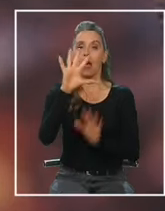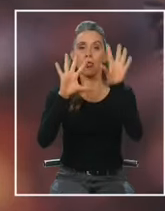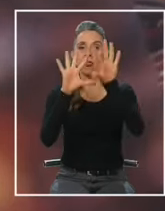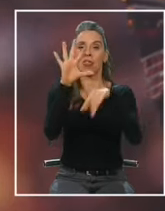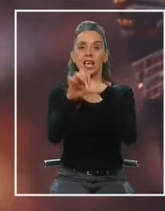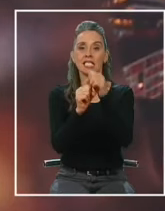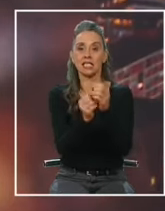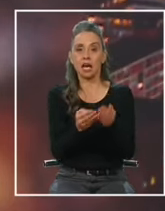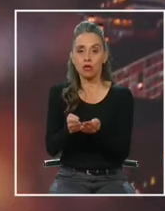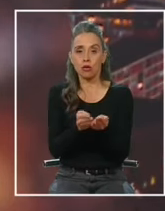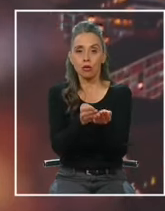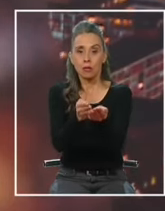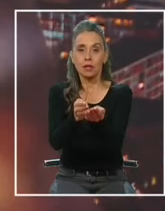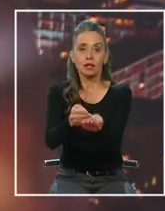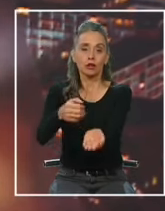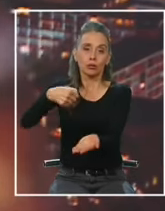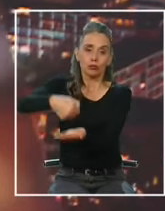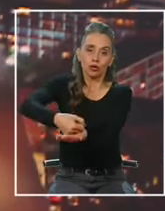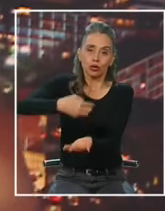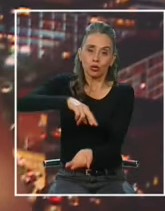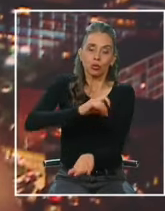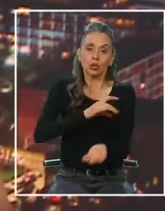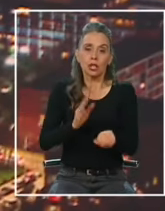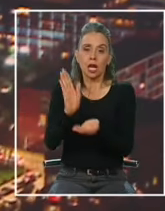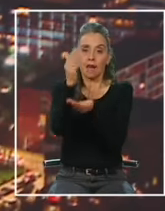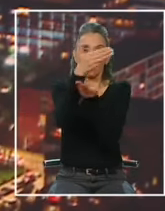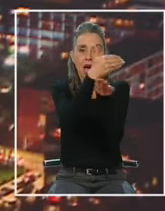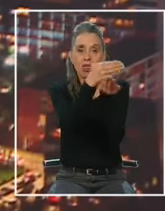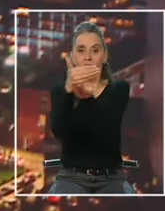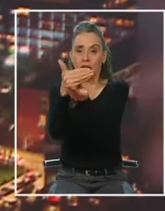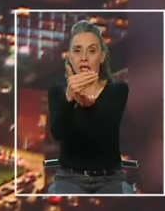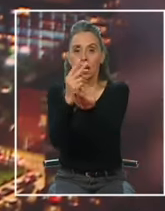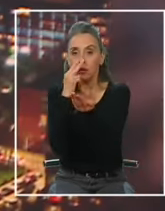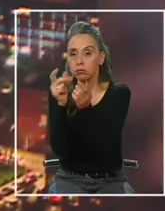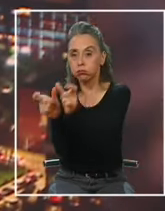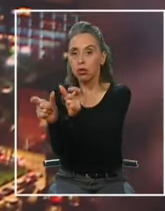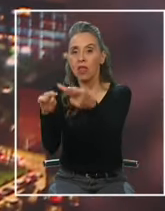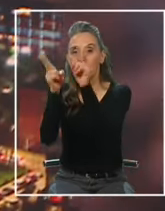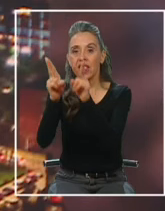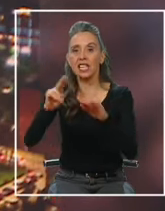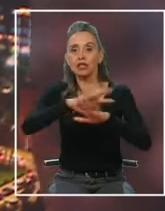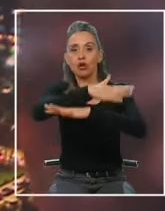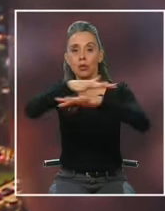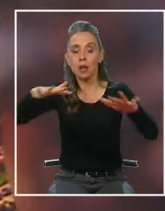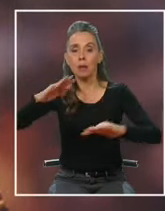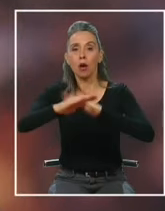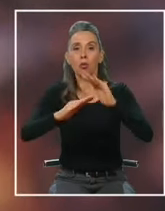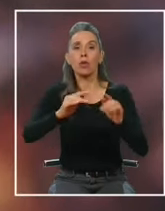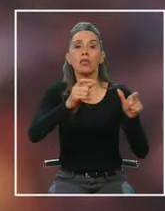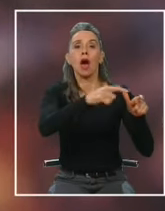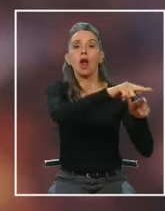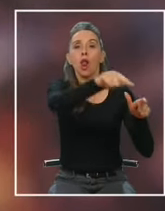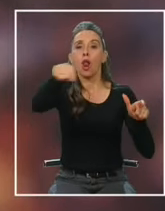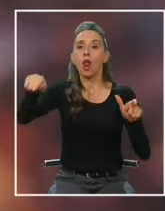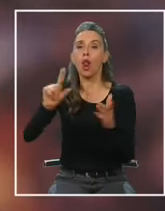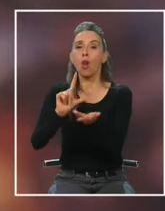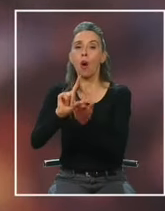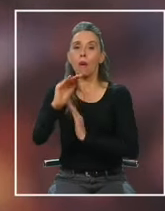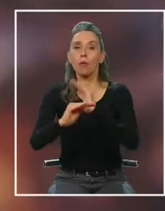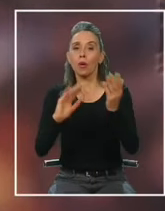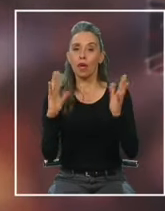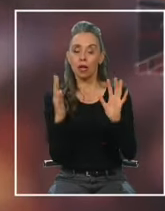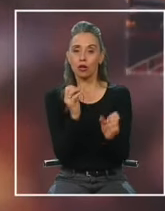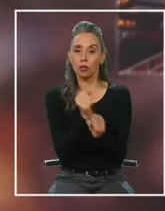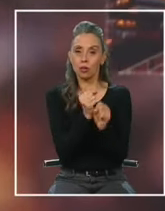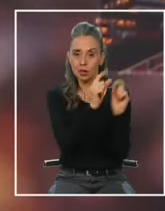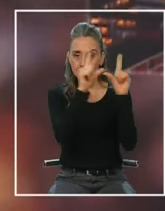años haciendo soberanía en el extremo austral de Chile, fiscalizando los derechos marítimos y preservando las zonas de protección ecológica. El